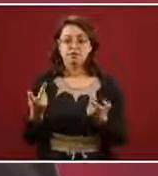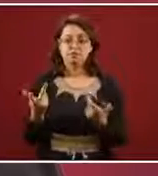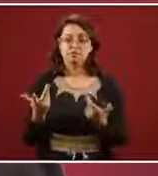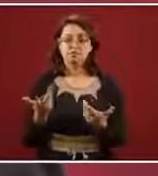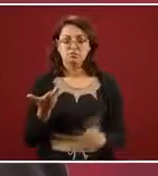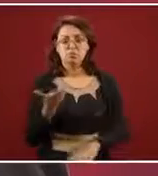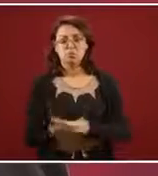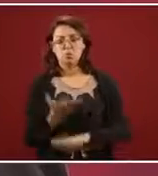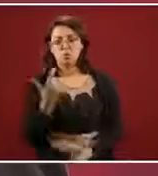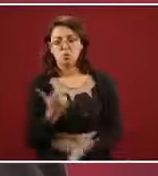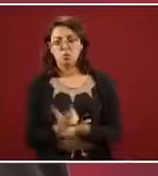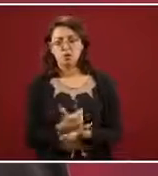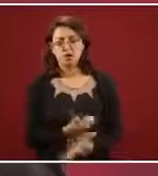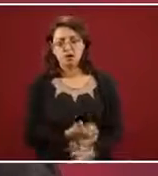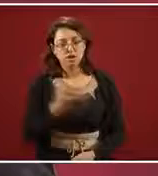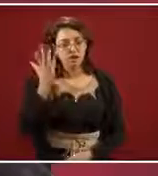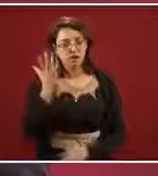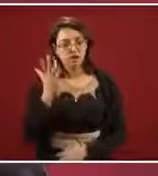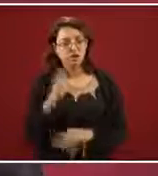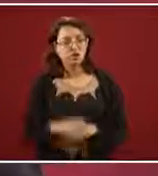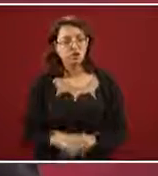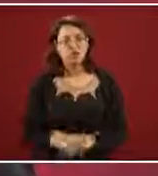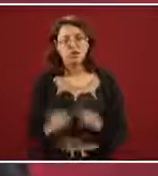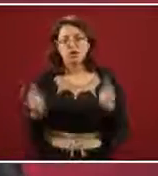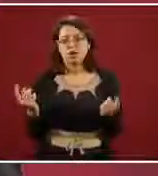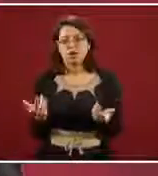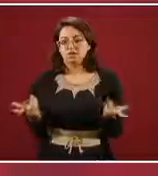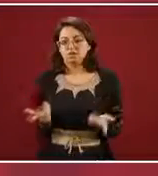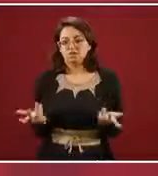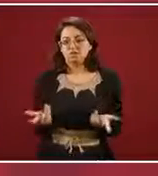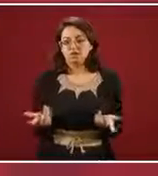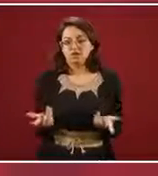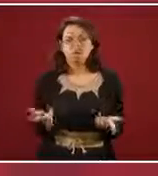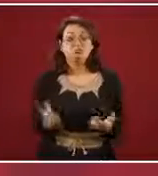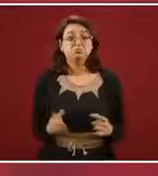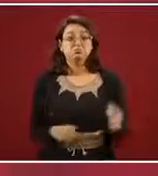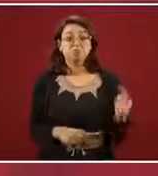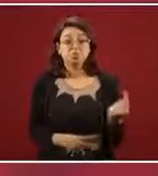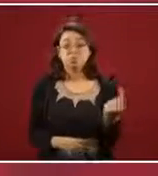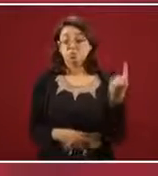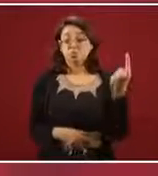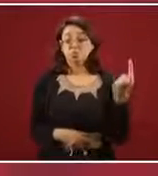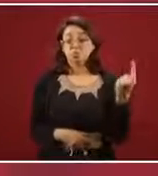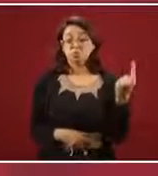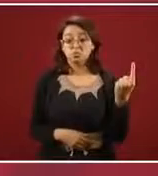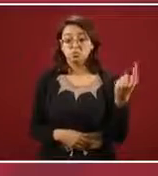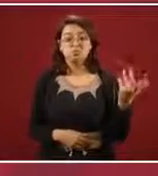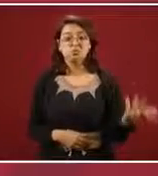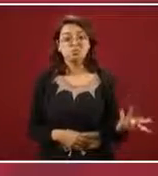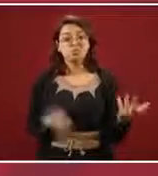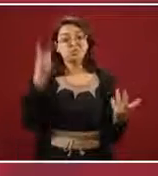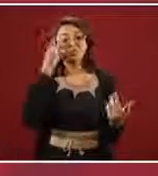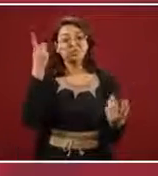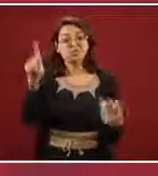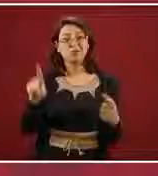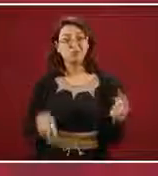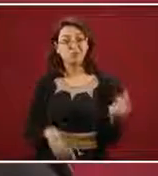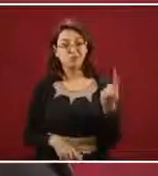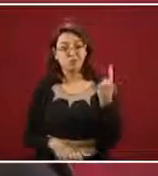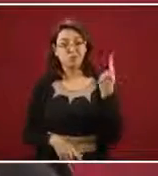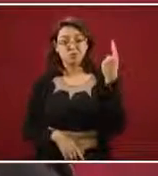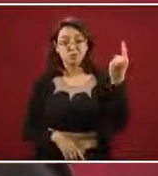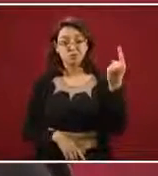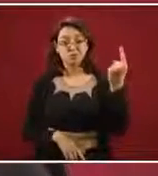caro. Entonces, ¿qué se puede hacer si él, el dueño de la concesión de